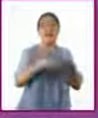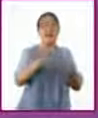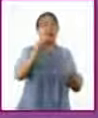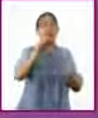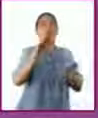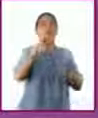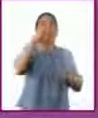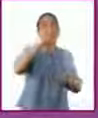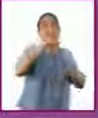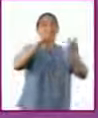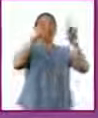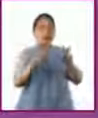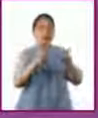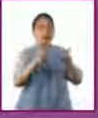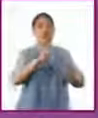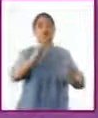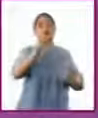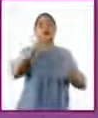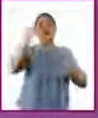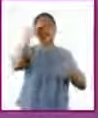género, tema o autor.